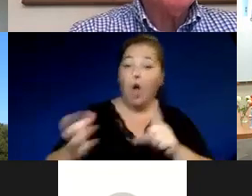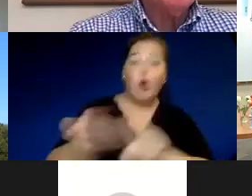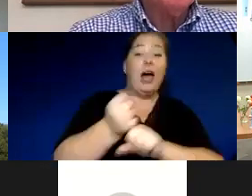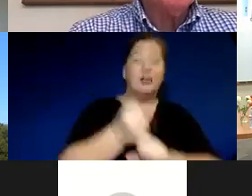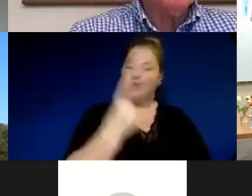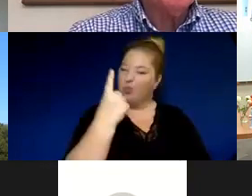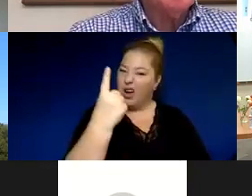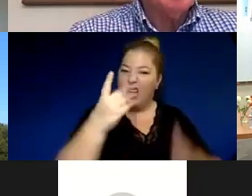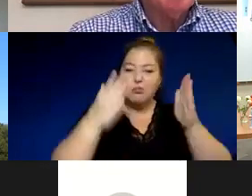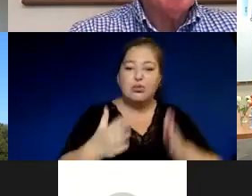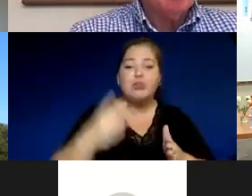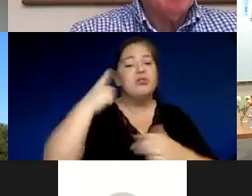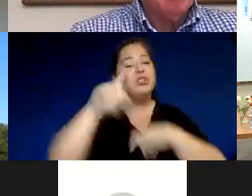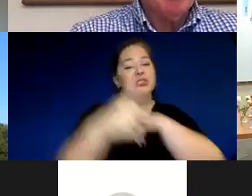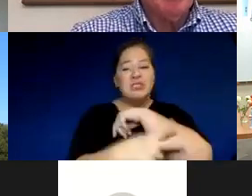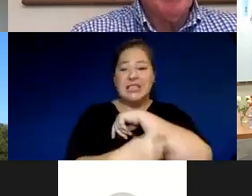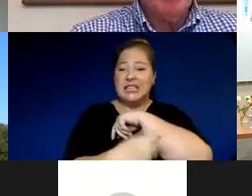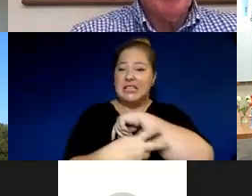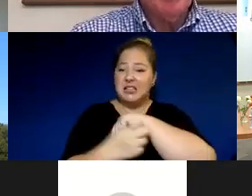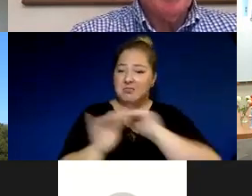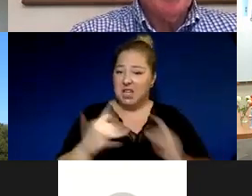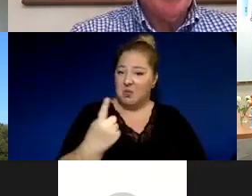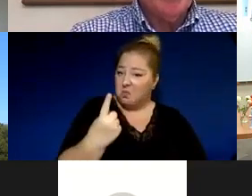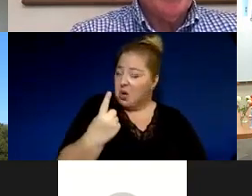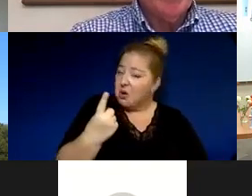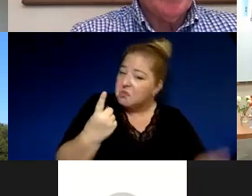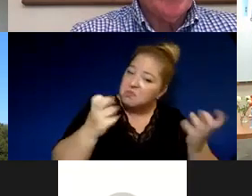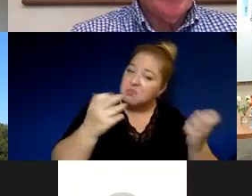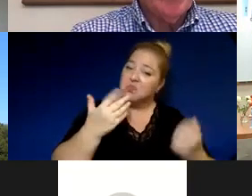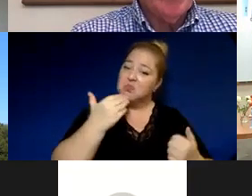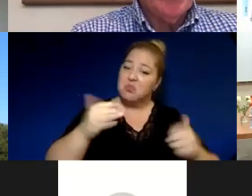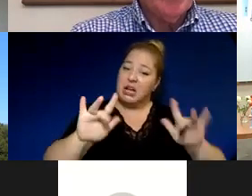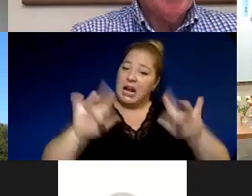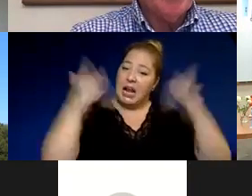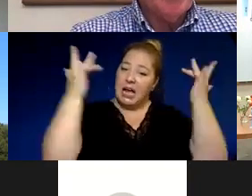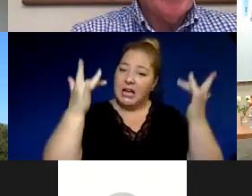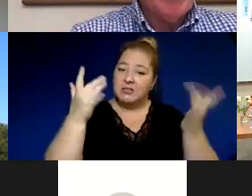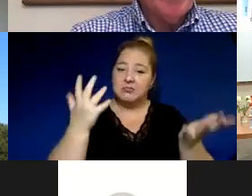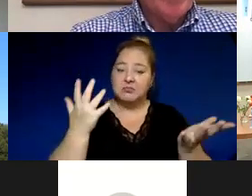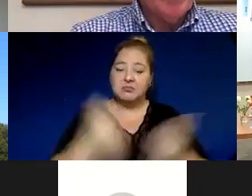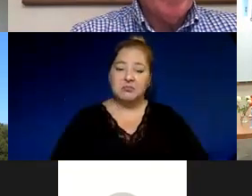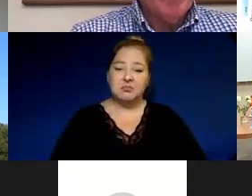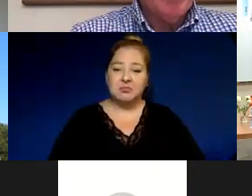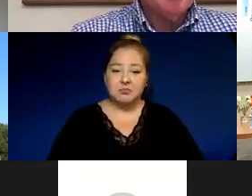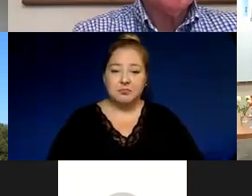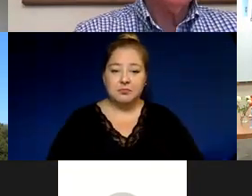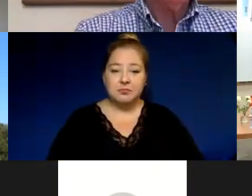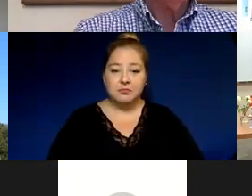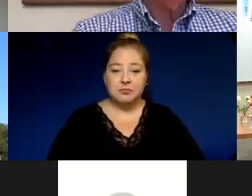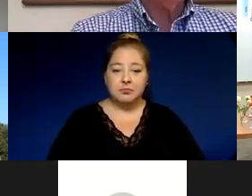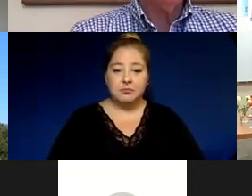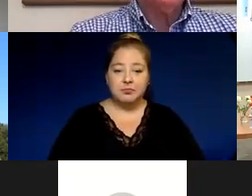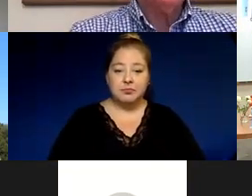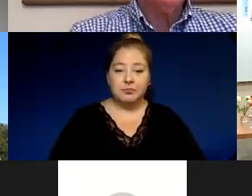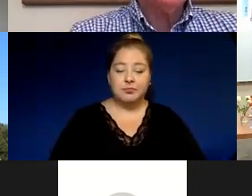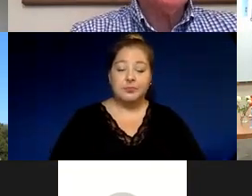también personal en Gurnville. También pueden visitarnos en Twitter, Instagram, Facebook.